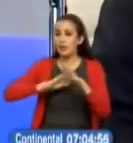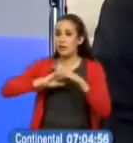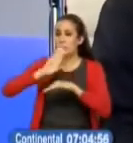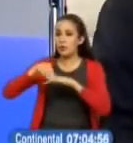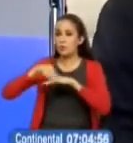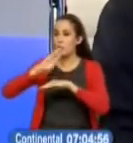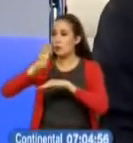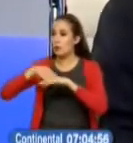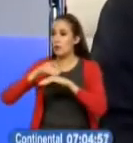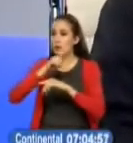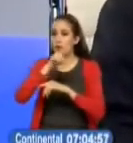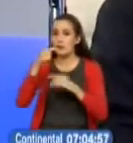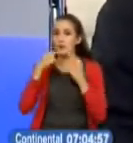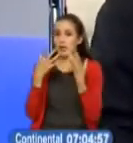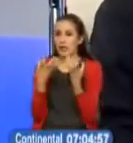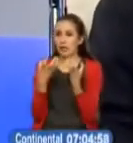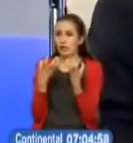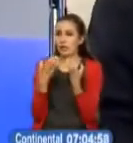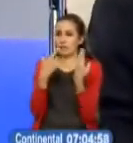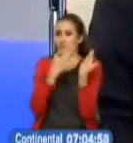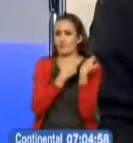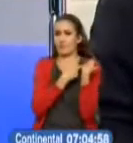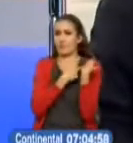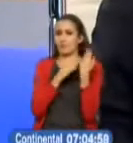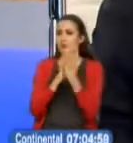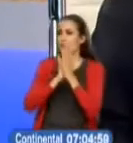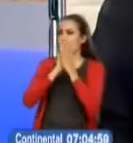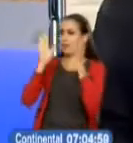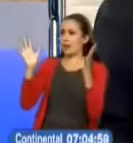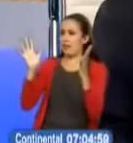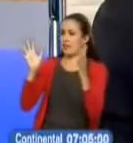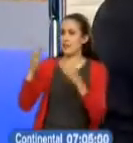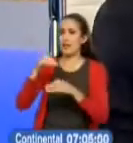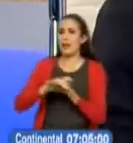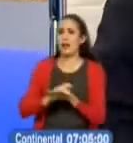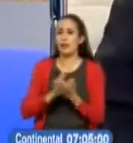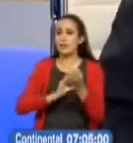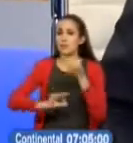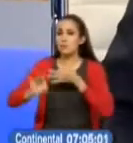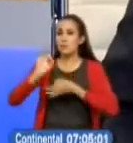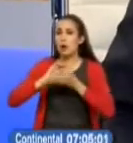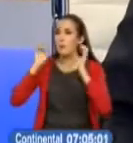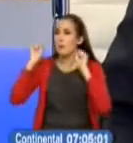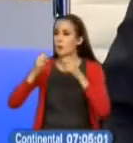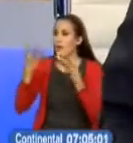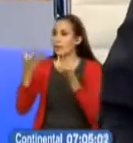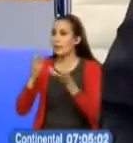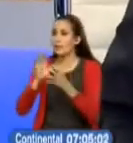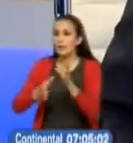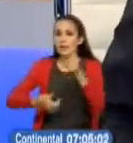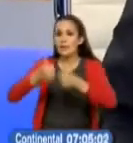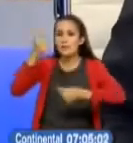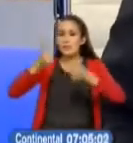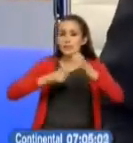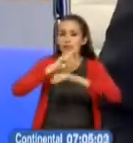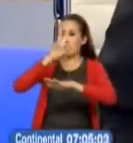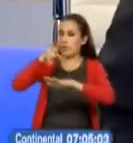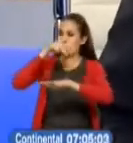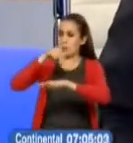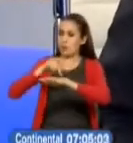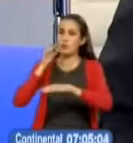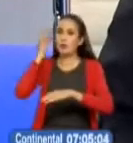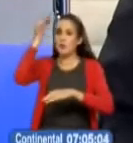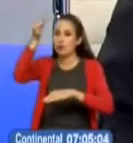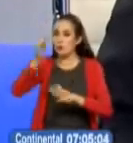que no es cualquier carga, que es una carga de trascendente responsabilidad porque tiene que escoger la carrera del futuro. Entonces, en